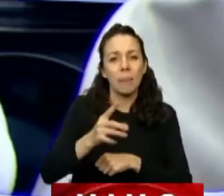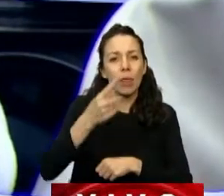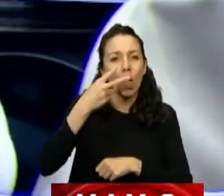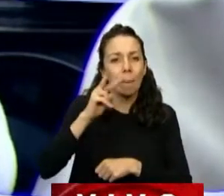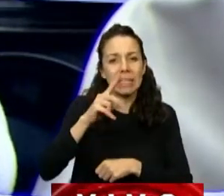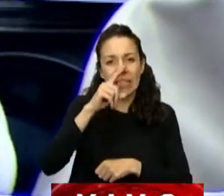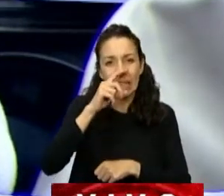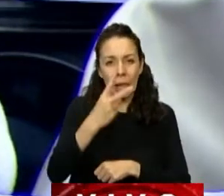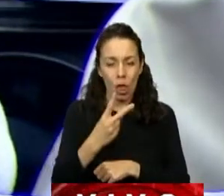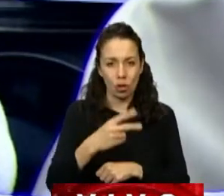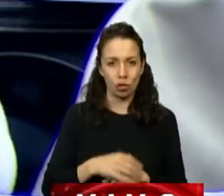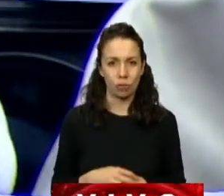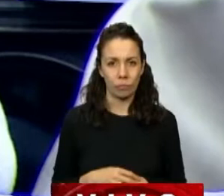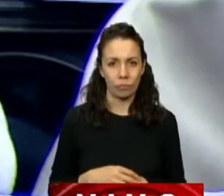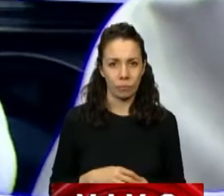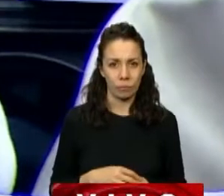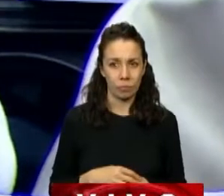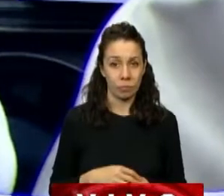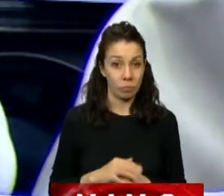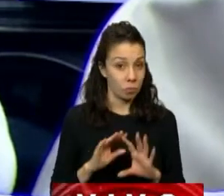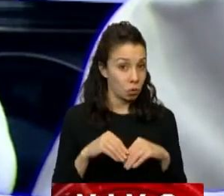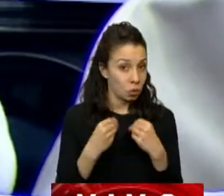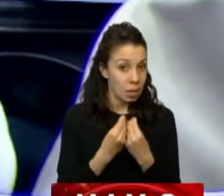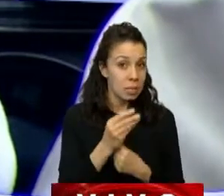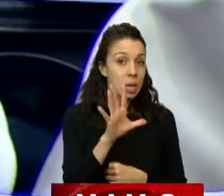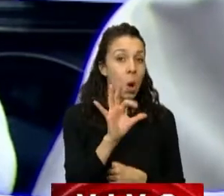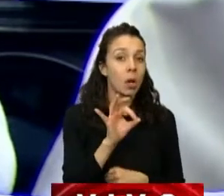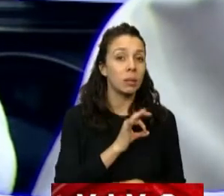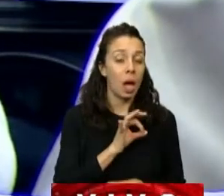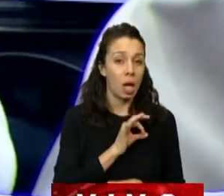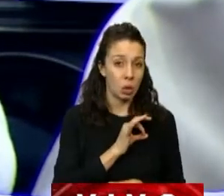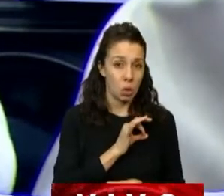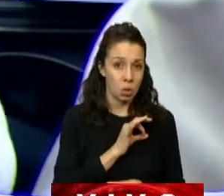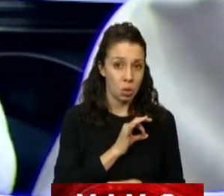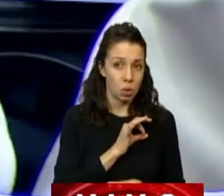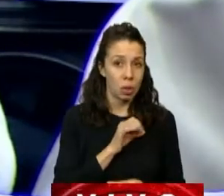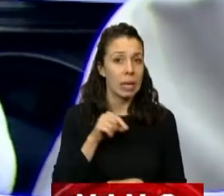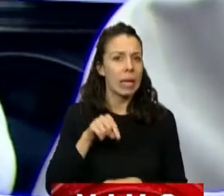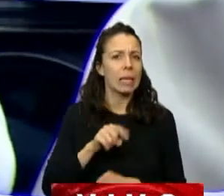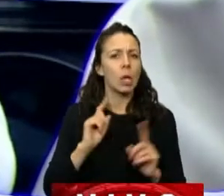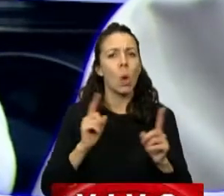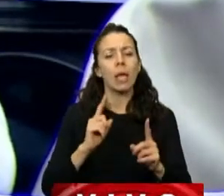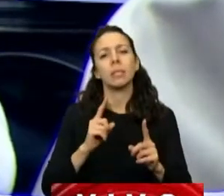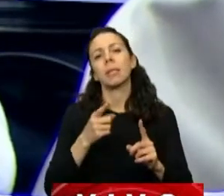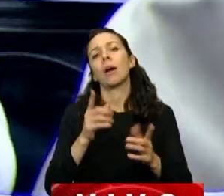2072. Son 50 años. Y este no es el argumento de Finlandia.